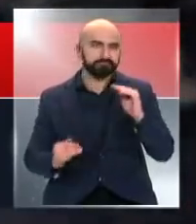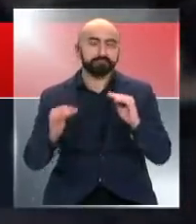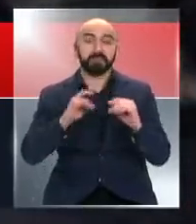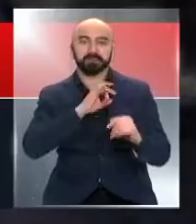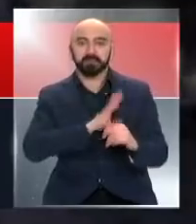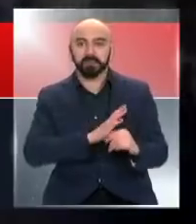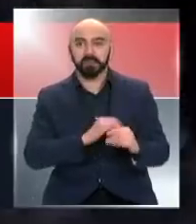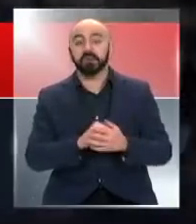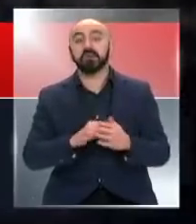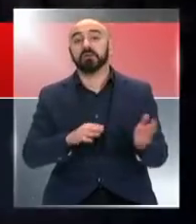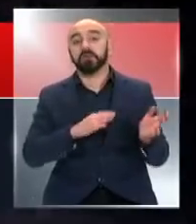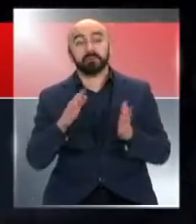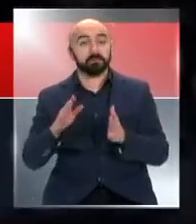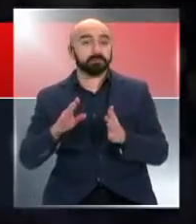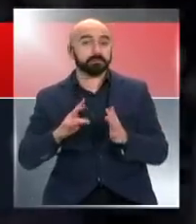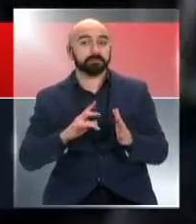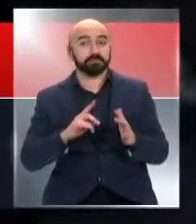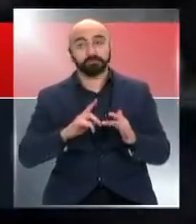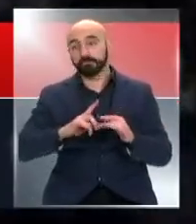como hace muchos años